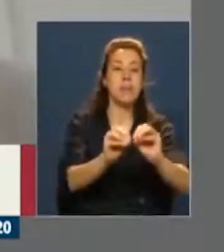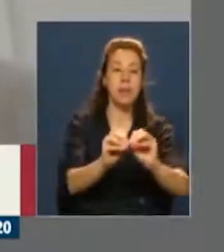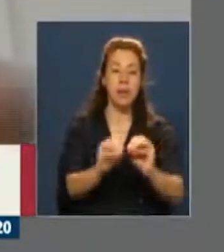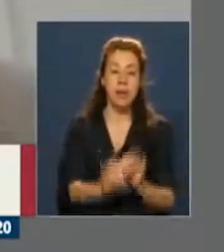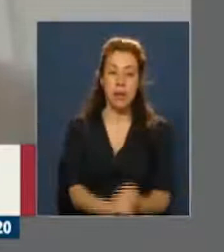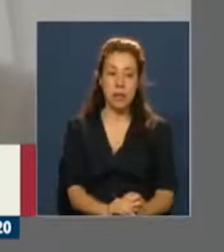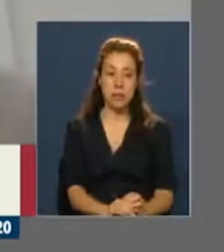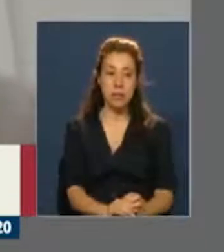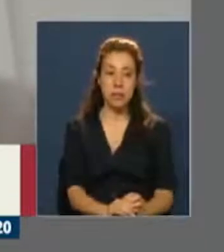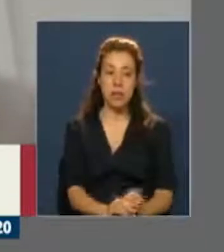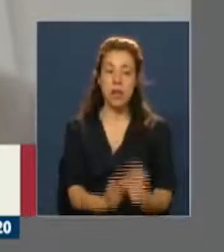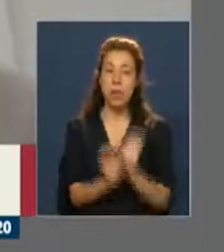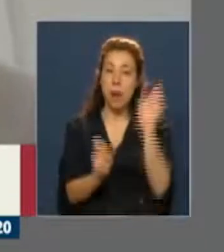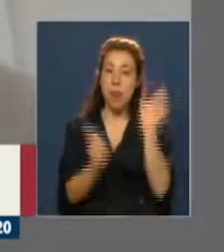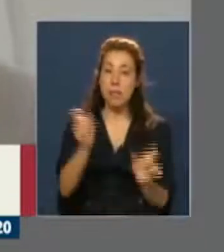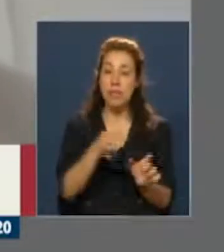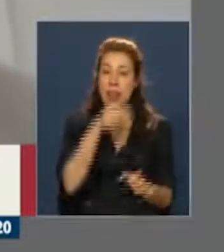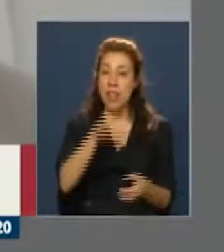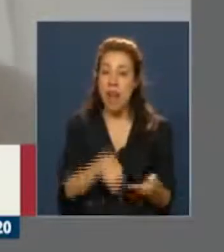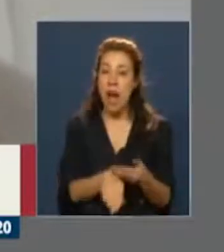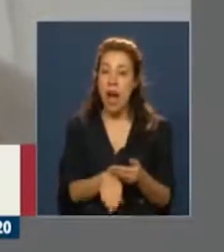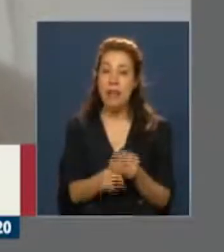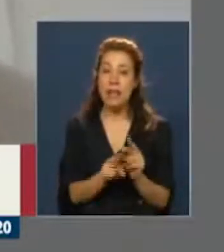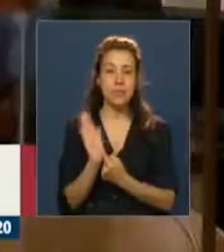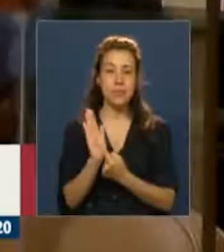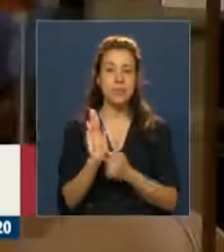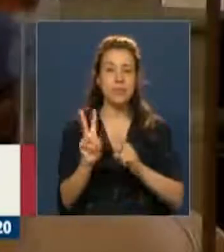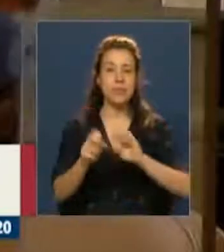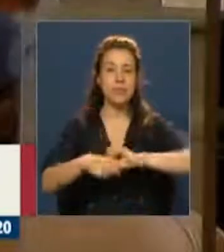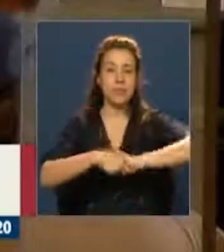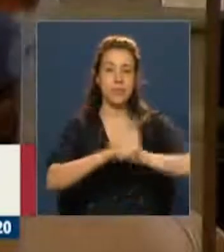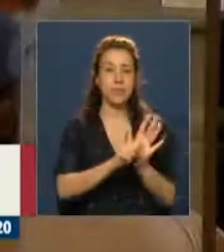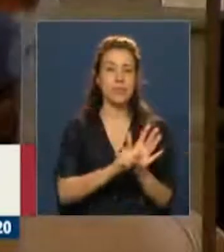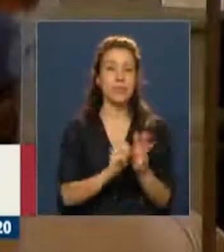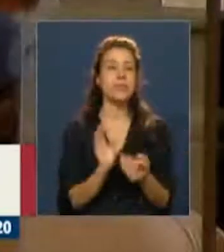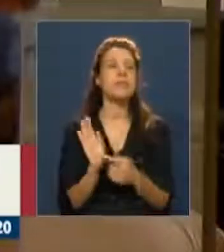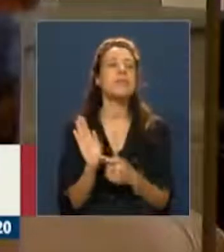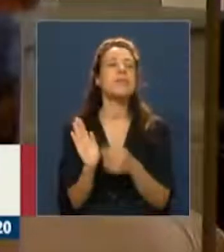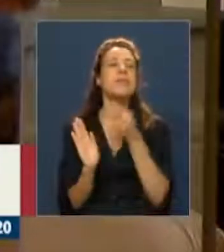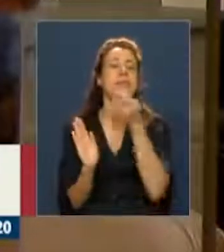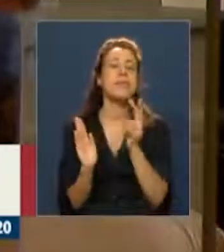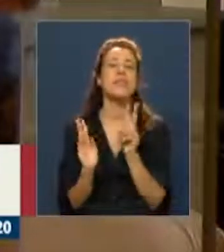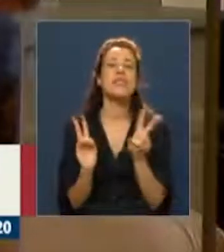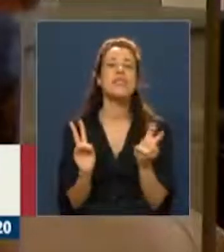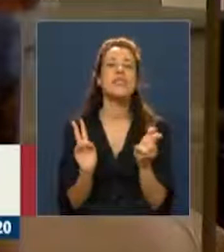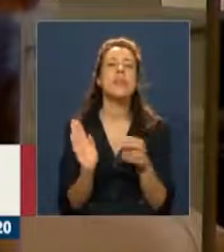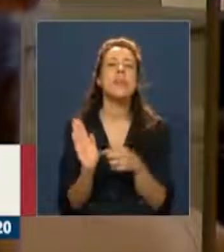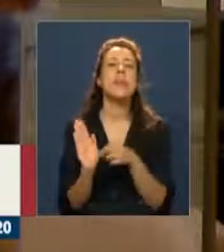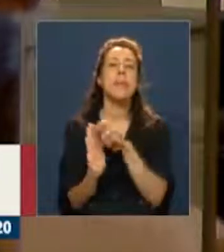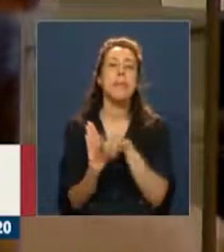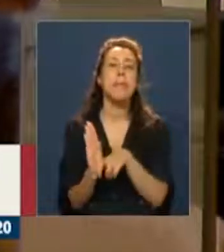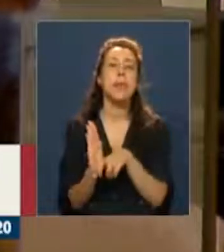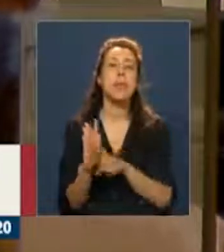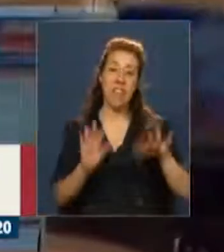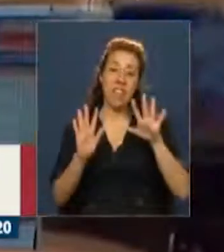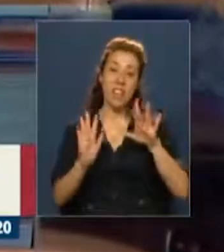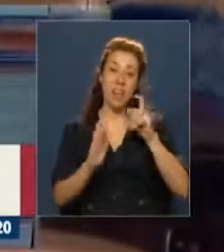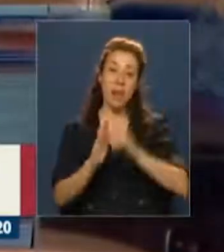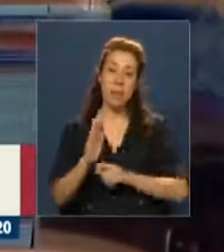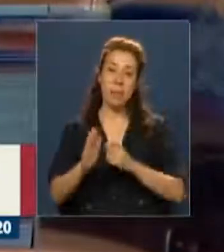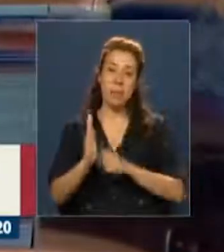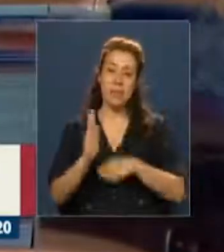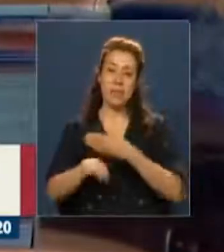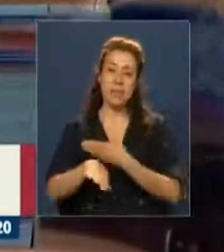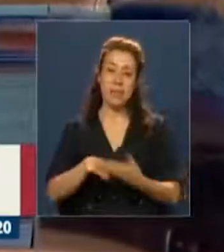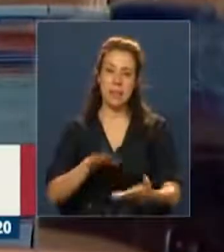además, dispone que para el pago de las cuotas postergadas se podrá avalar adicionalmente a la correspondiente hipoteca con